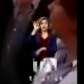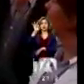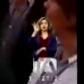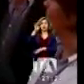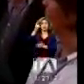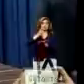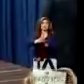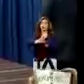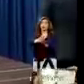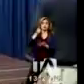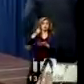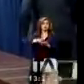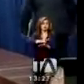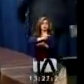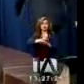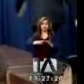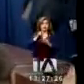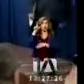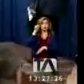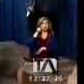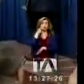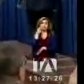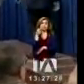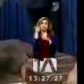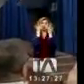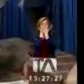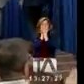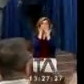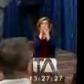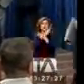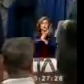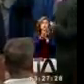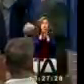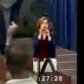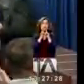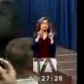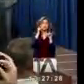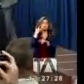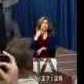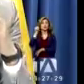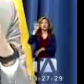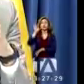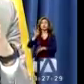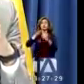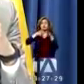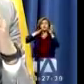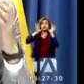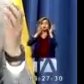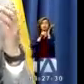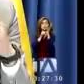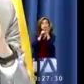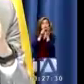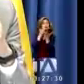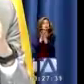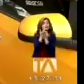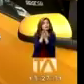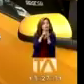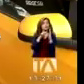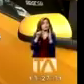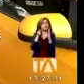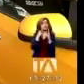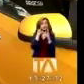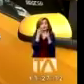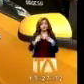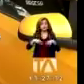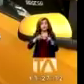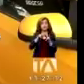de diciembre. Sin embargo, el gobierno insiste en que hubo confusión respecto del anuncio del 18 de diciembre, cuando el ministro de Economía y Finanzas comunicó la